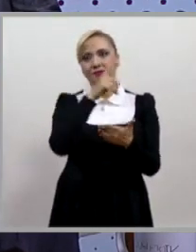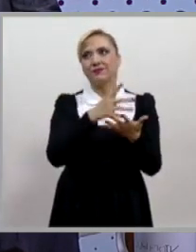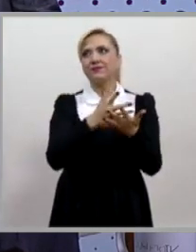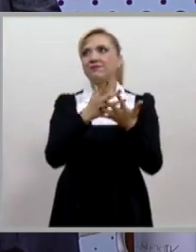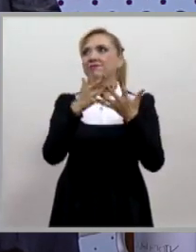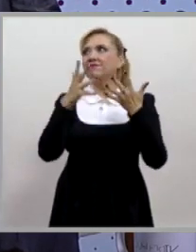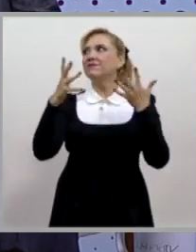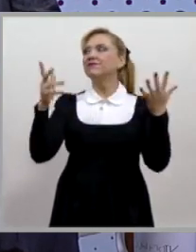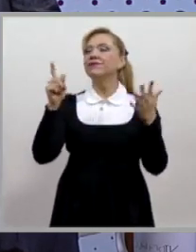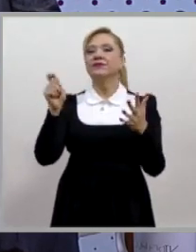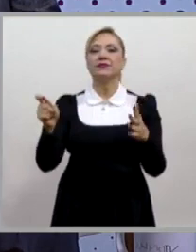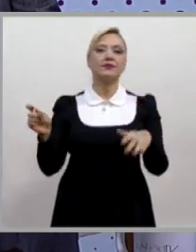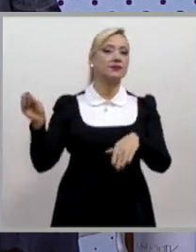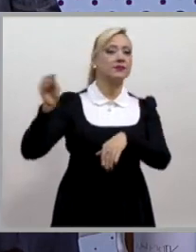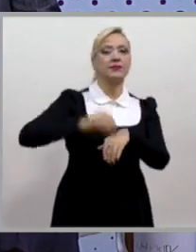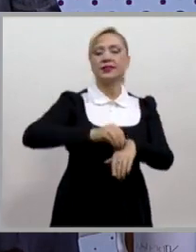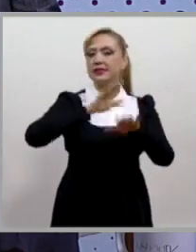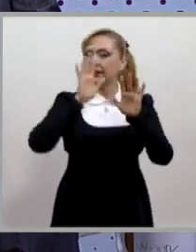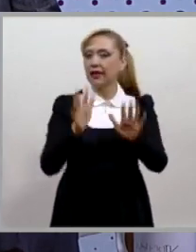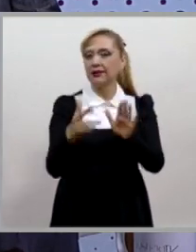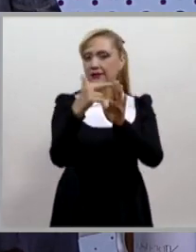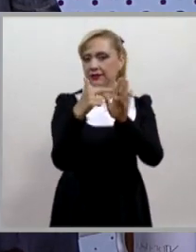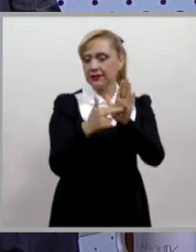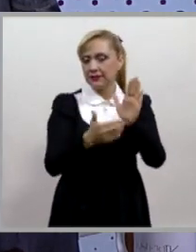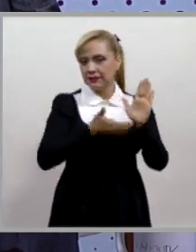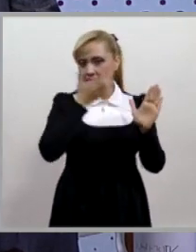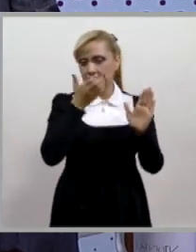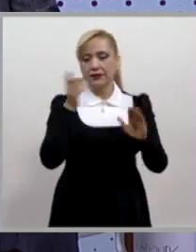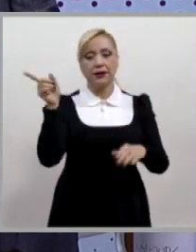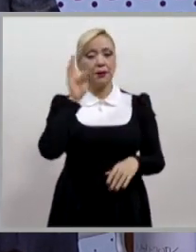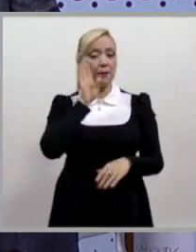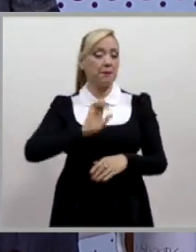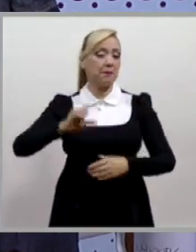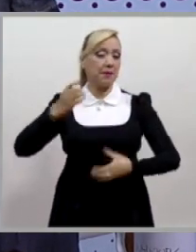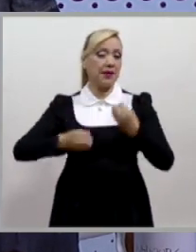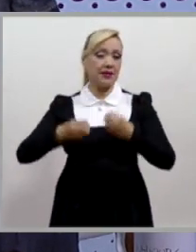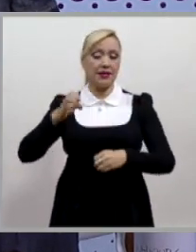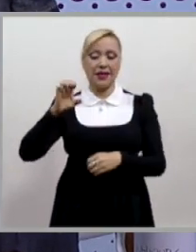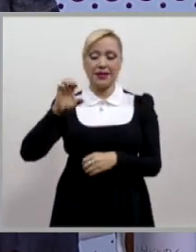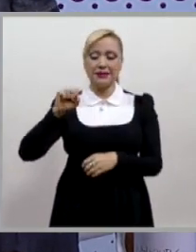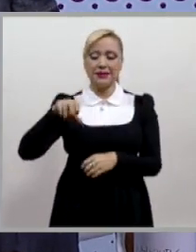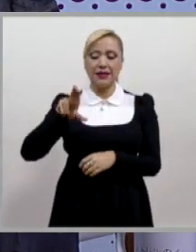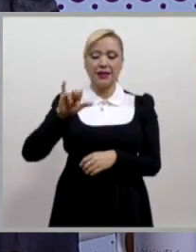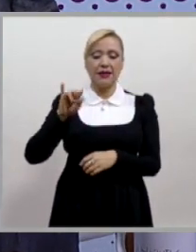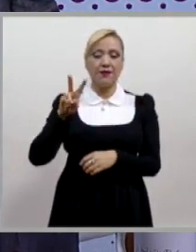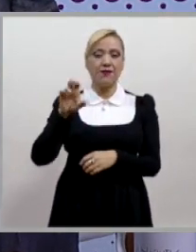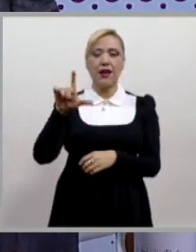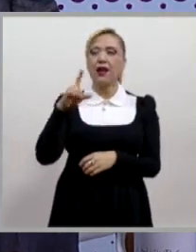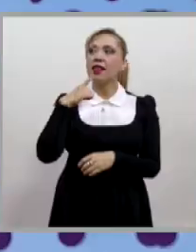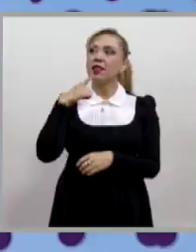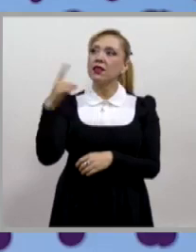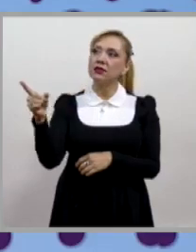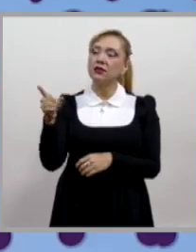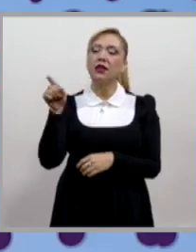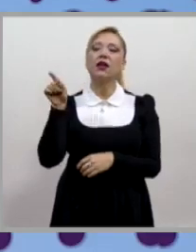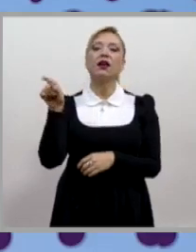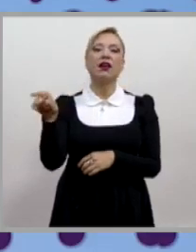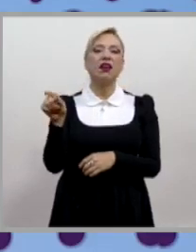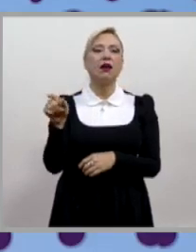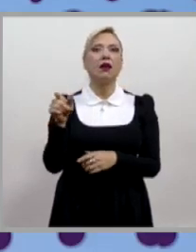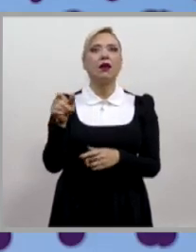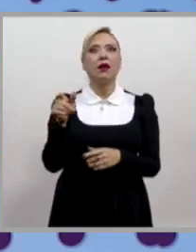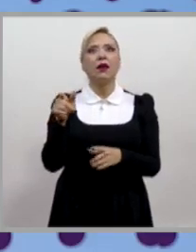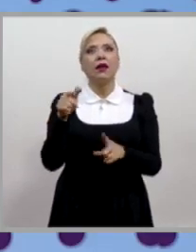es institucionalizarlo, ¿no? Como dice la ministra Esquivel, que preside el Comité de Género del Poder Judicial, el reto y la aspiración